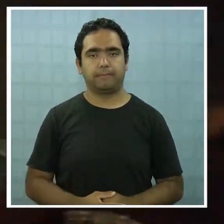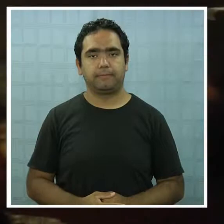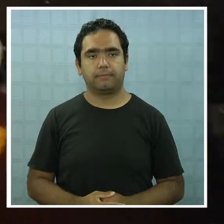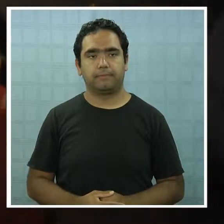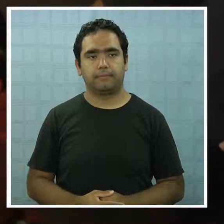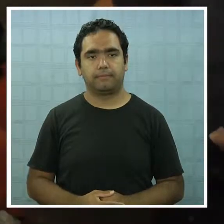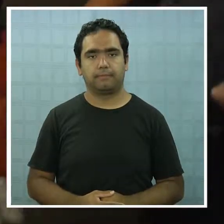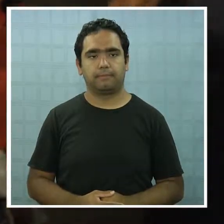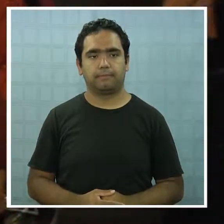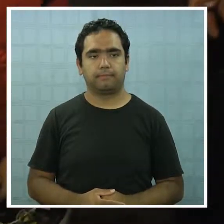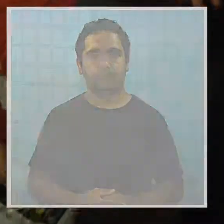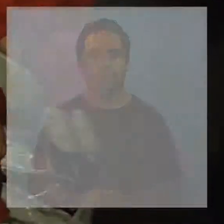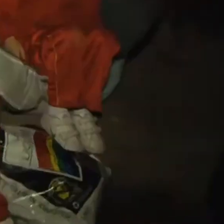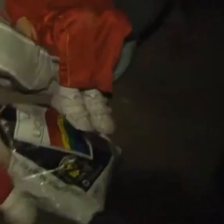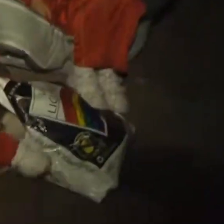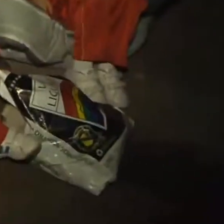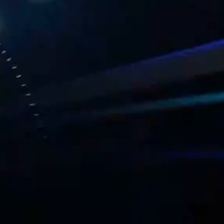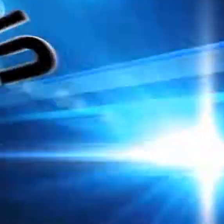¡Gracias!